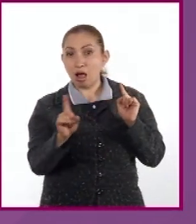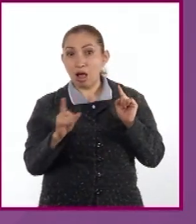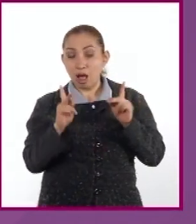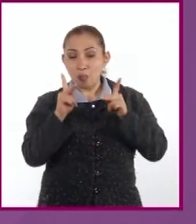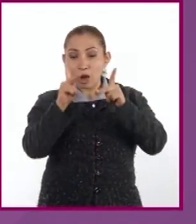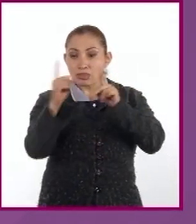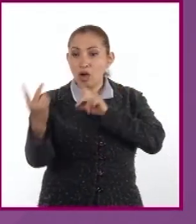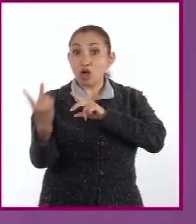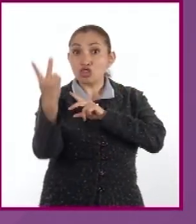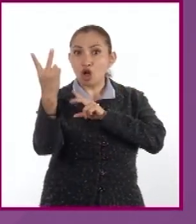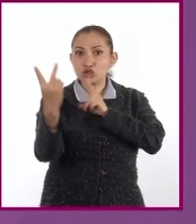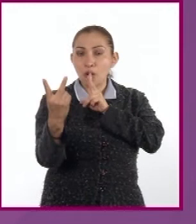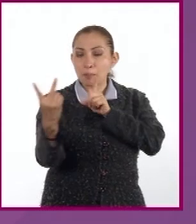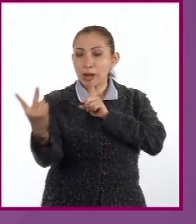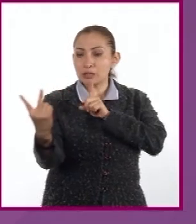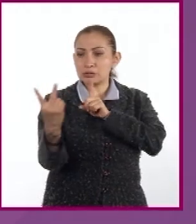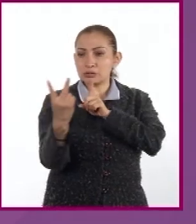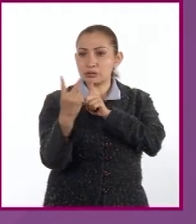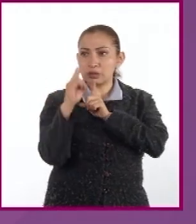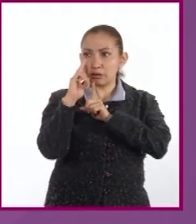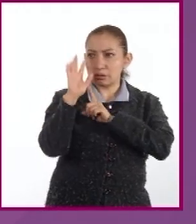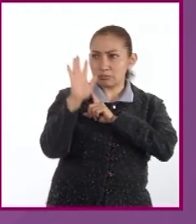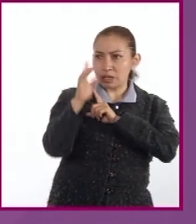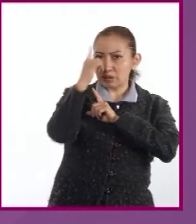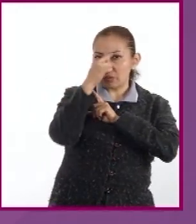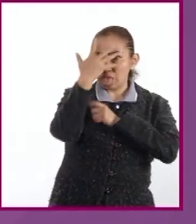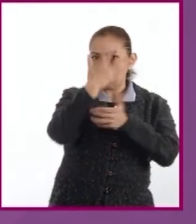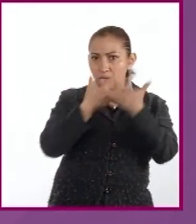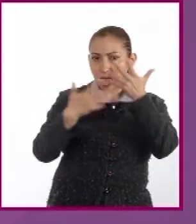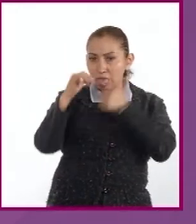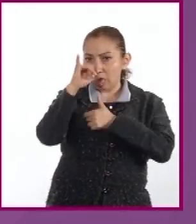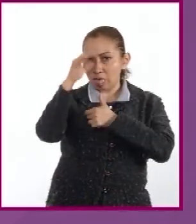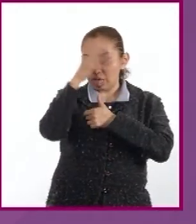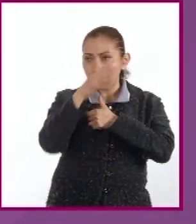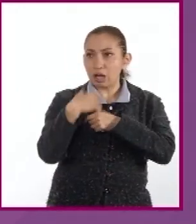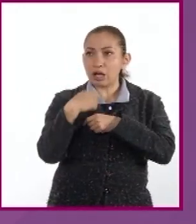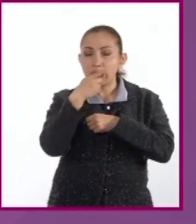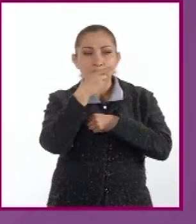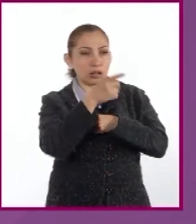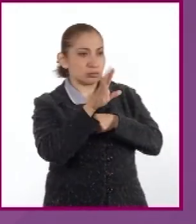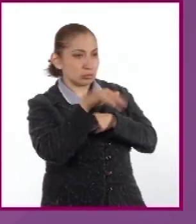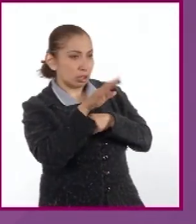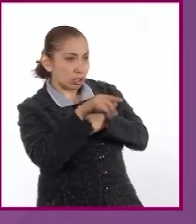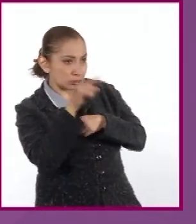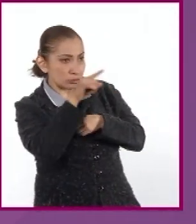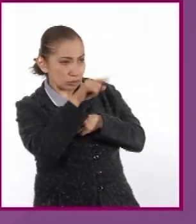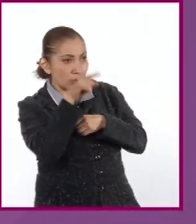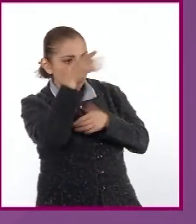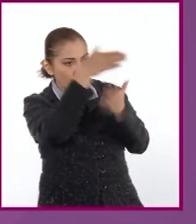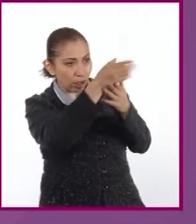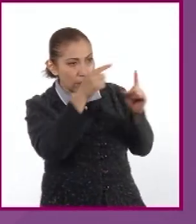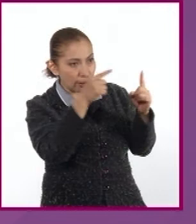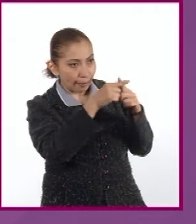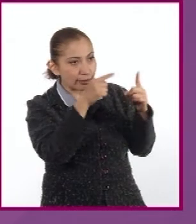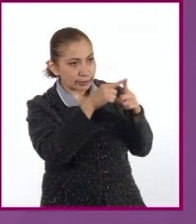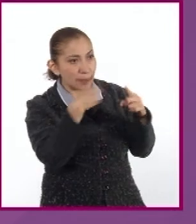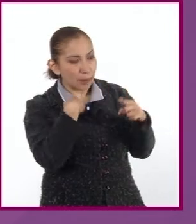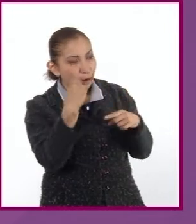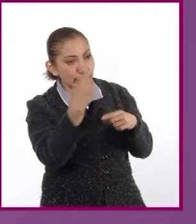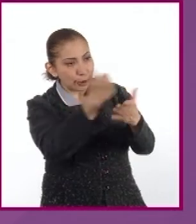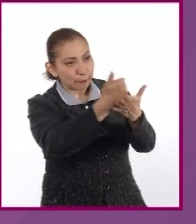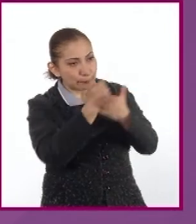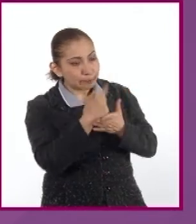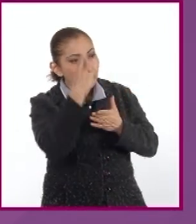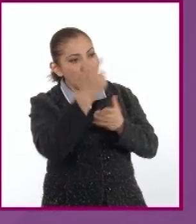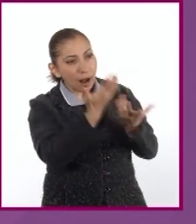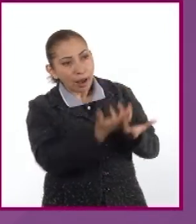se le acercaron dos hombres que parecían estar un poco borrachos. Le comunicaron que justamente se dirigían a la iglesia, ya que lo necesitaban